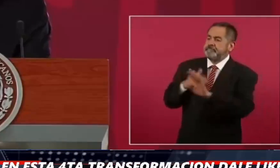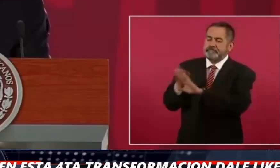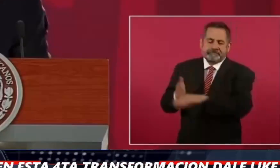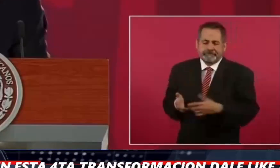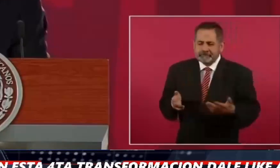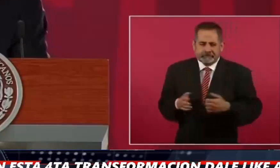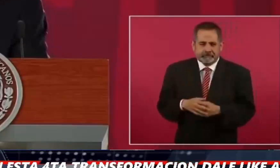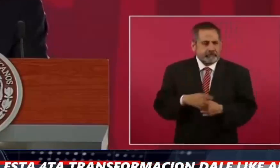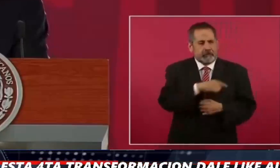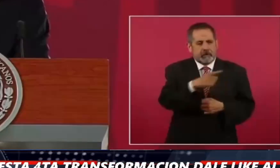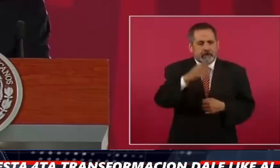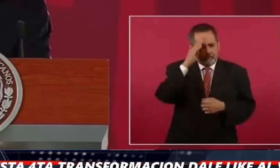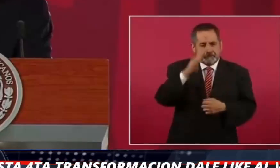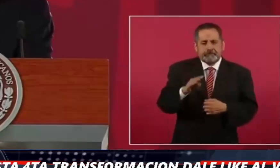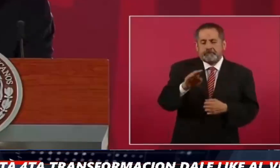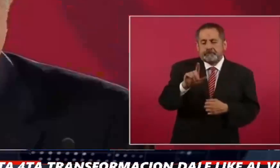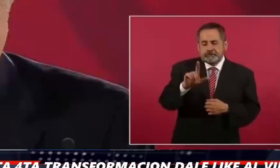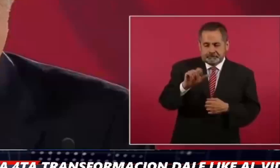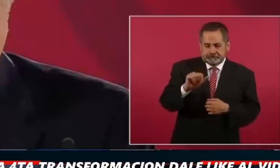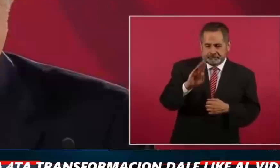El señor Labastida,